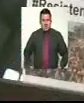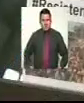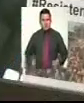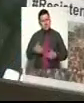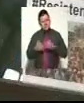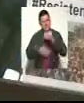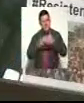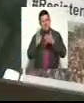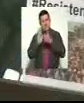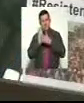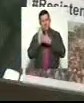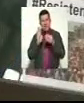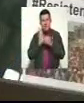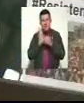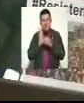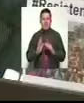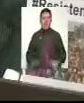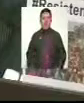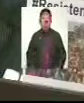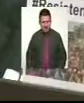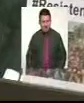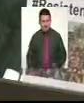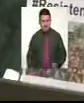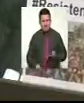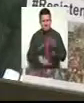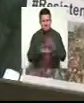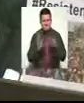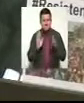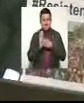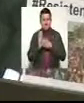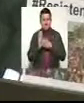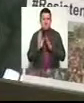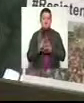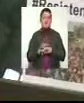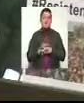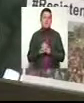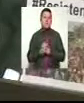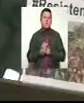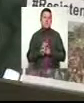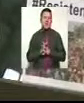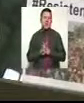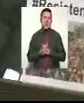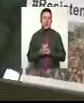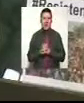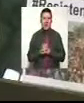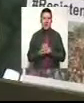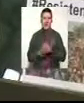los procesos penales rigió antes que nada la ordalía.